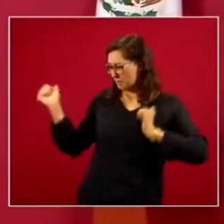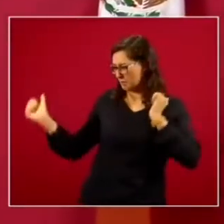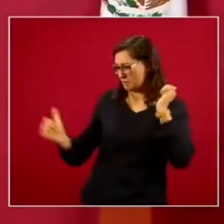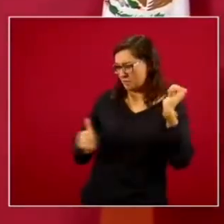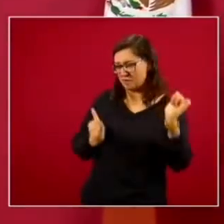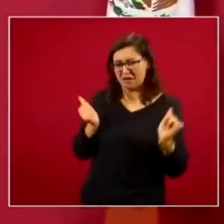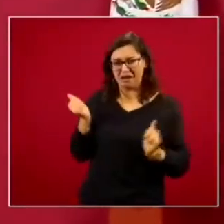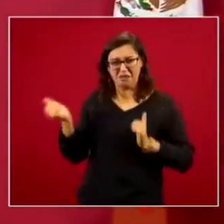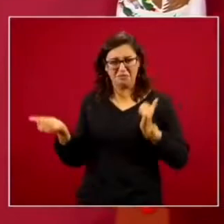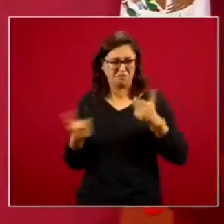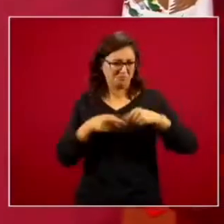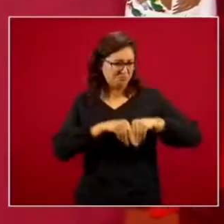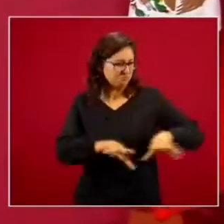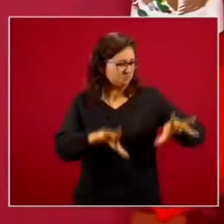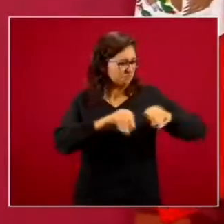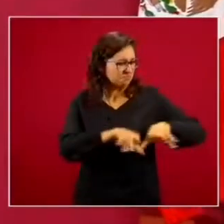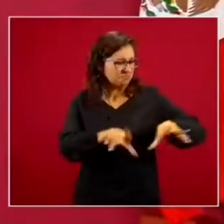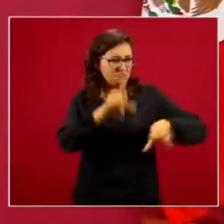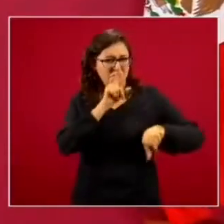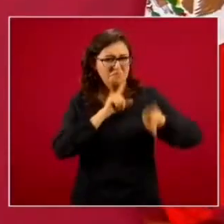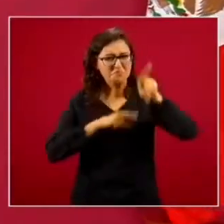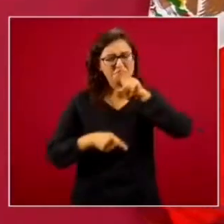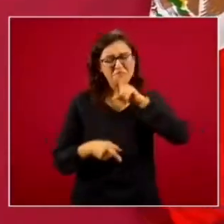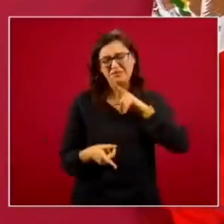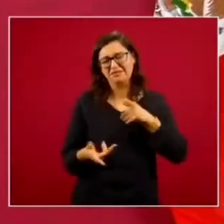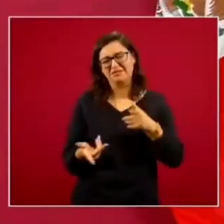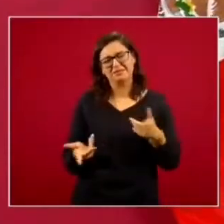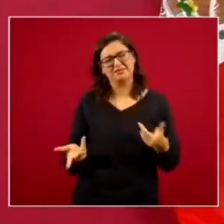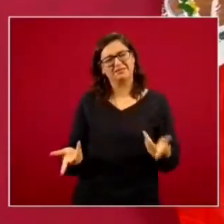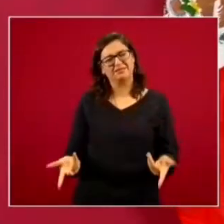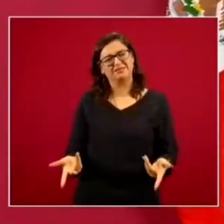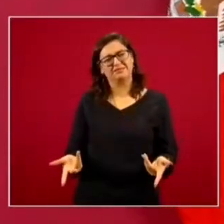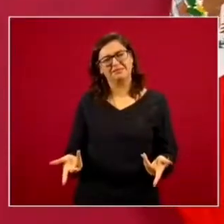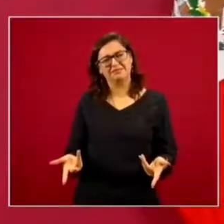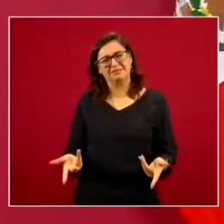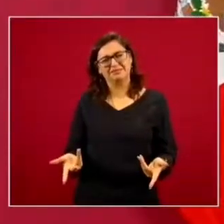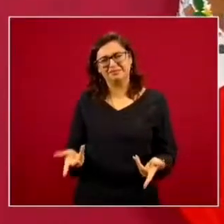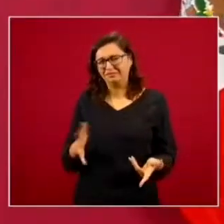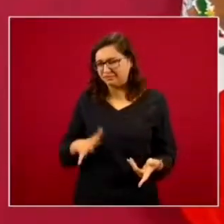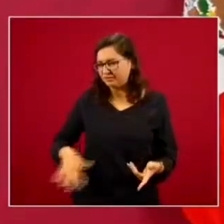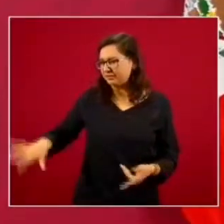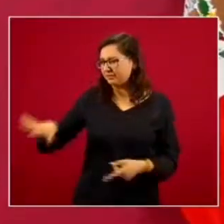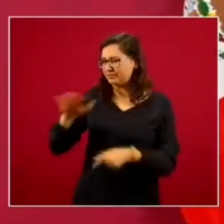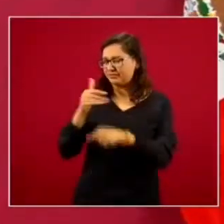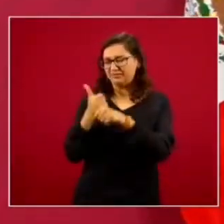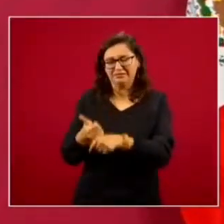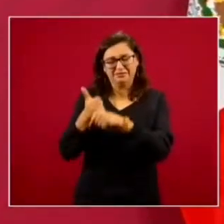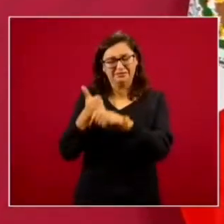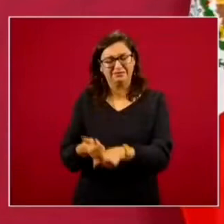sacando raja, provecho del sufrimiento del pueblo.